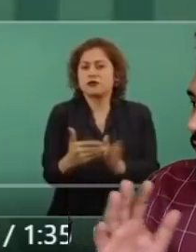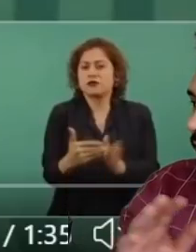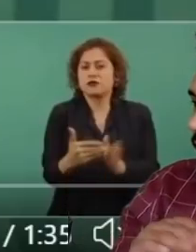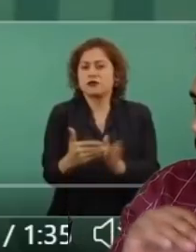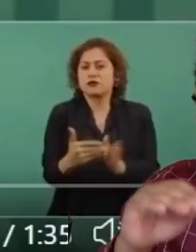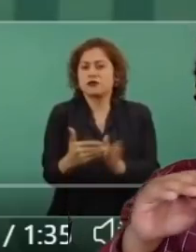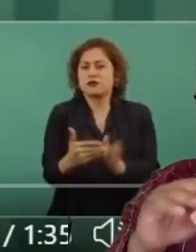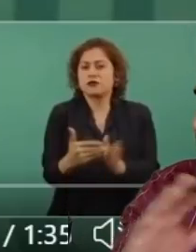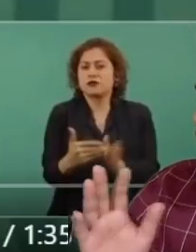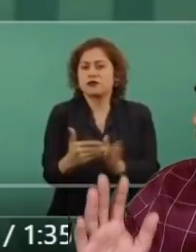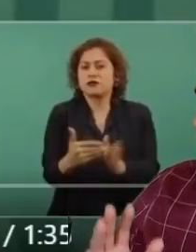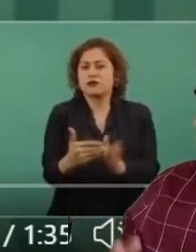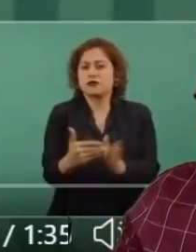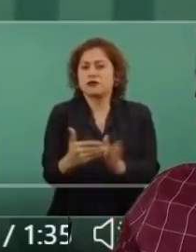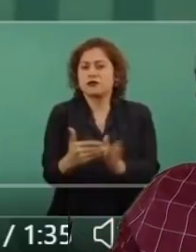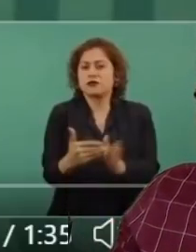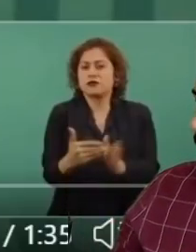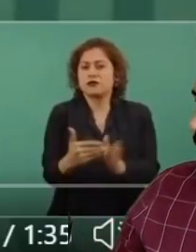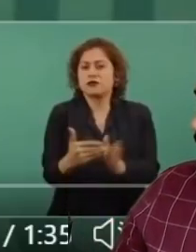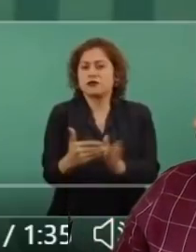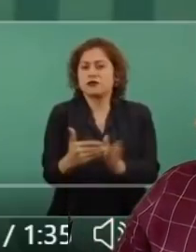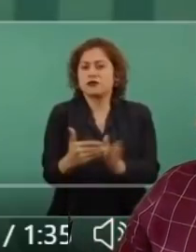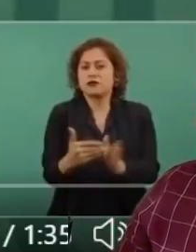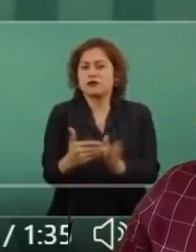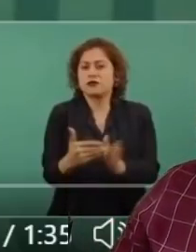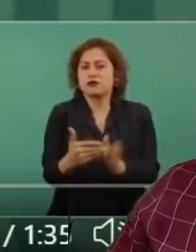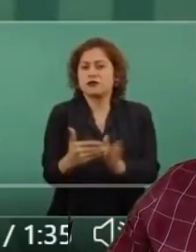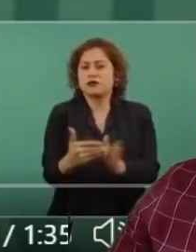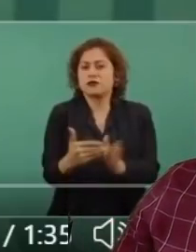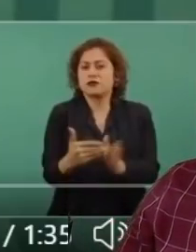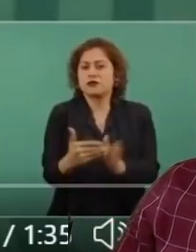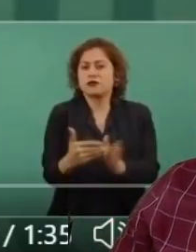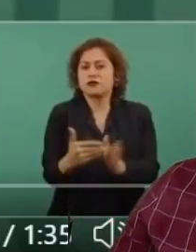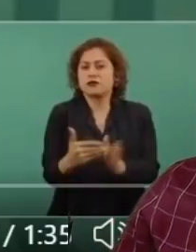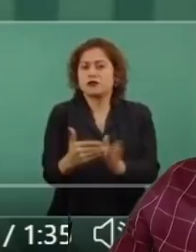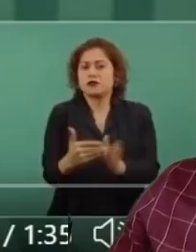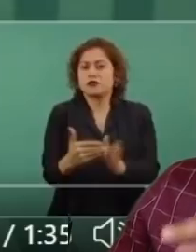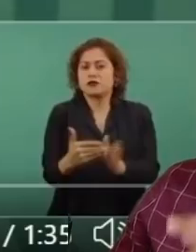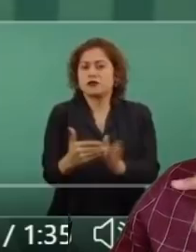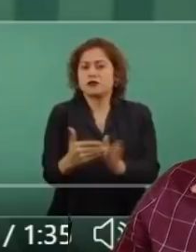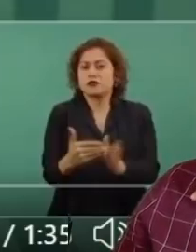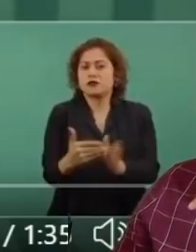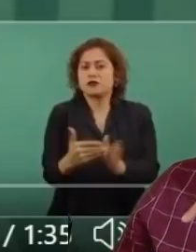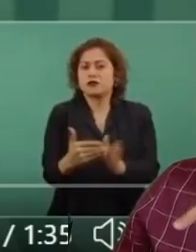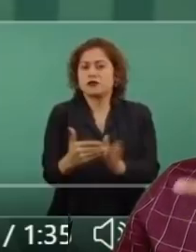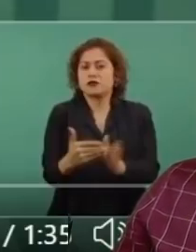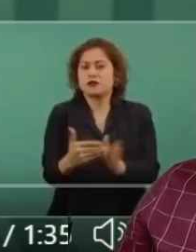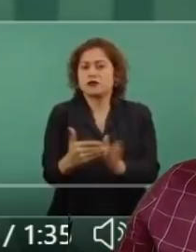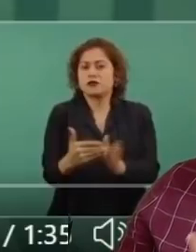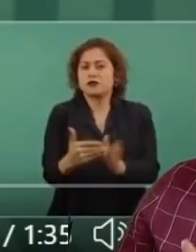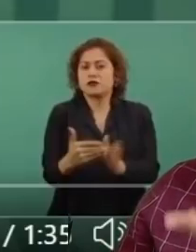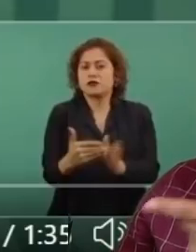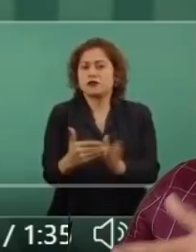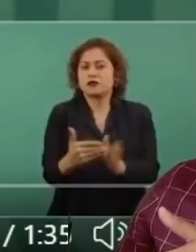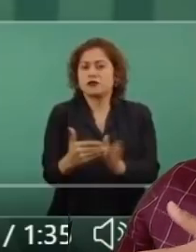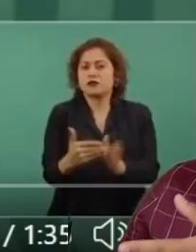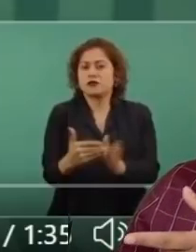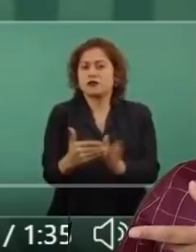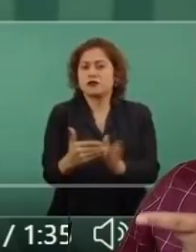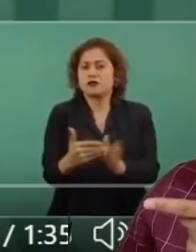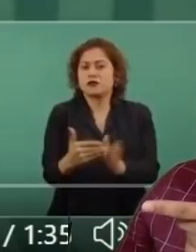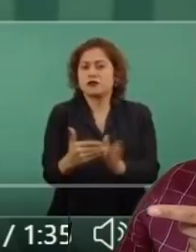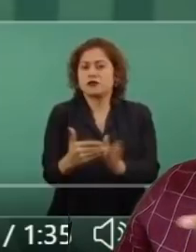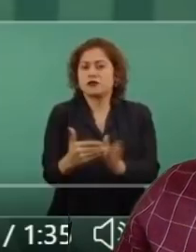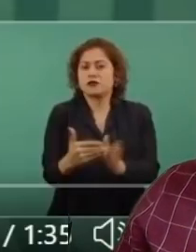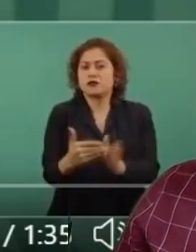proyecto se tiró. No. Legalmente, ellos dicen ya. Sí, ellos dicen ya. Legalmente, entre comillas. Y están haciendo campañas, ¿sí?,